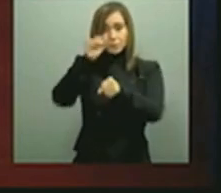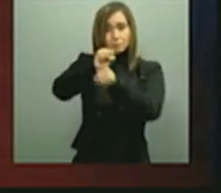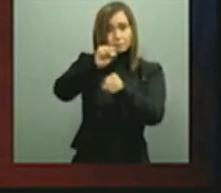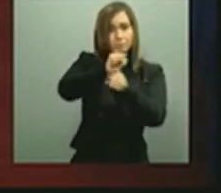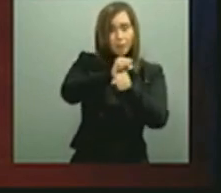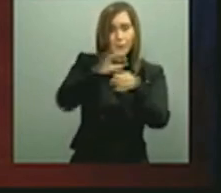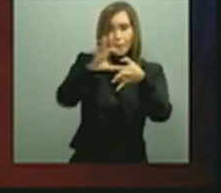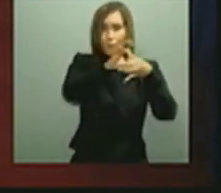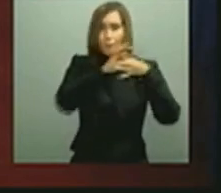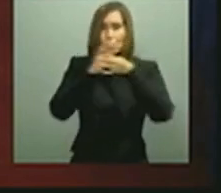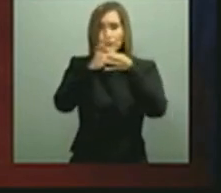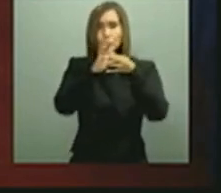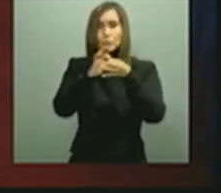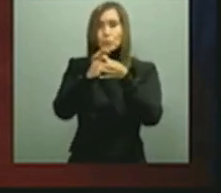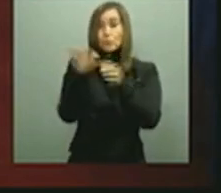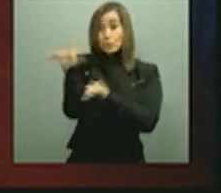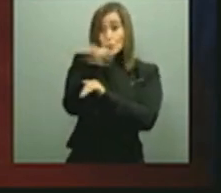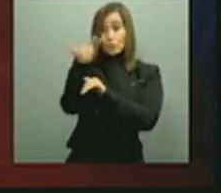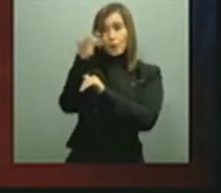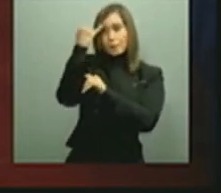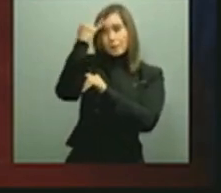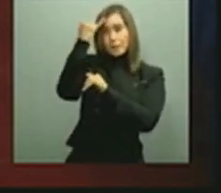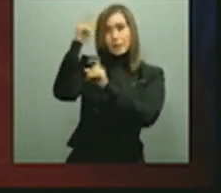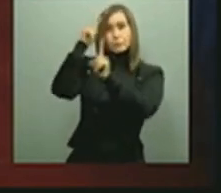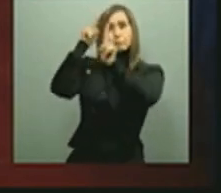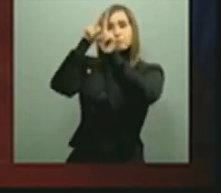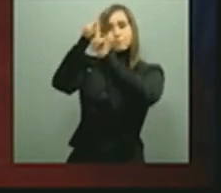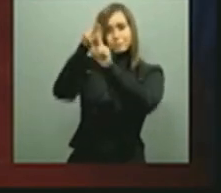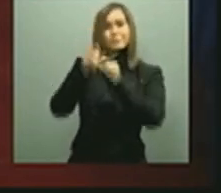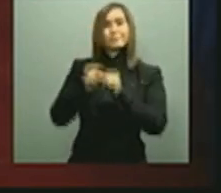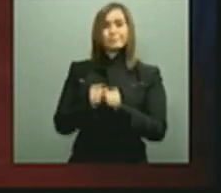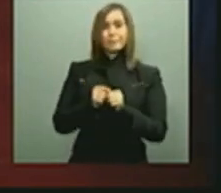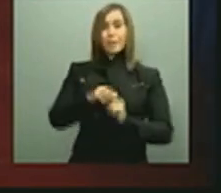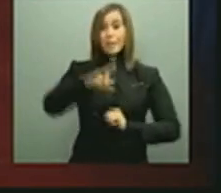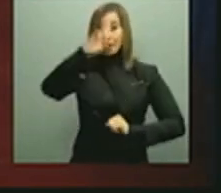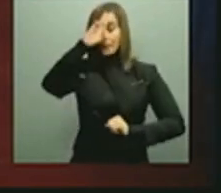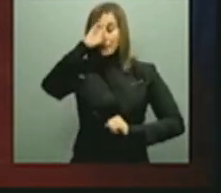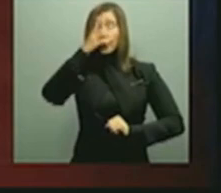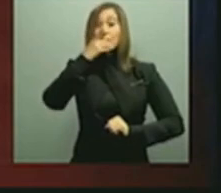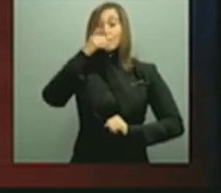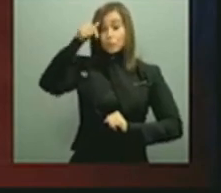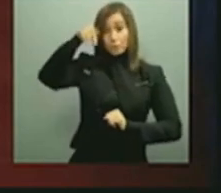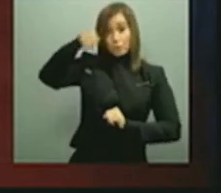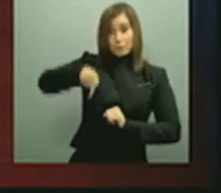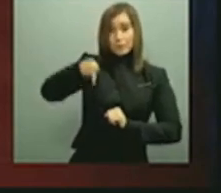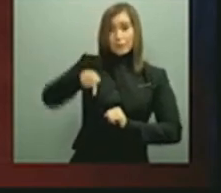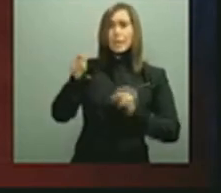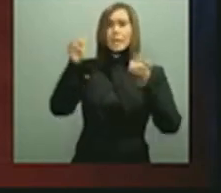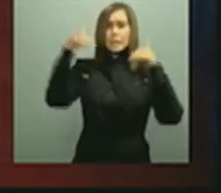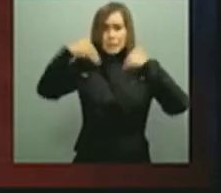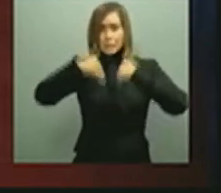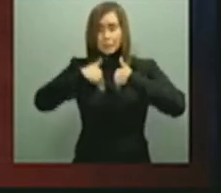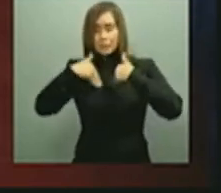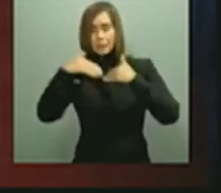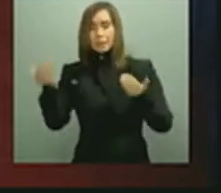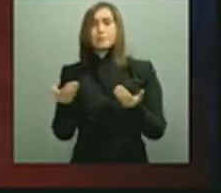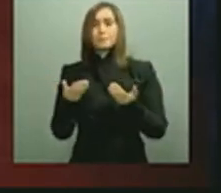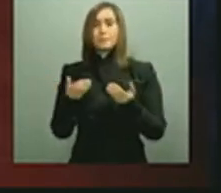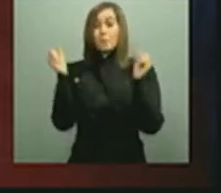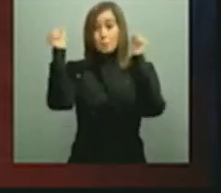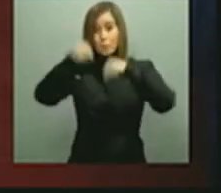multilaterales, organizaciones, organismos de cooperación en nuestro país e informes, de